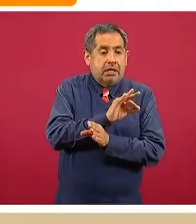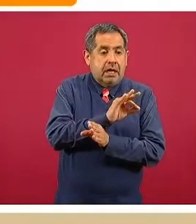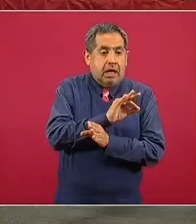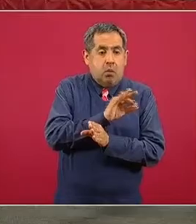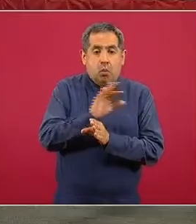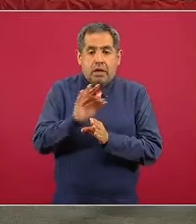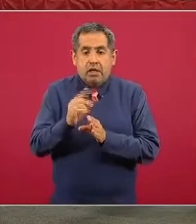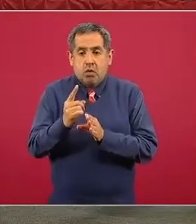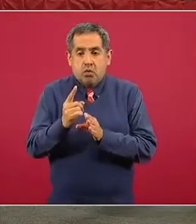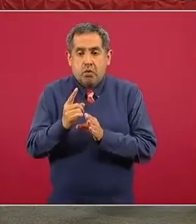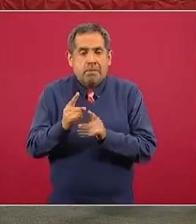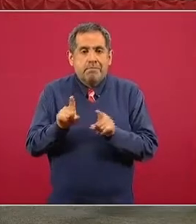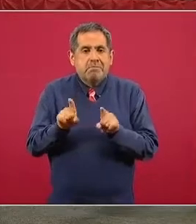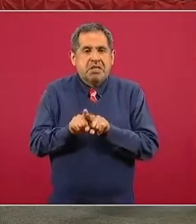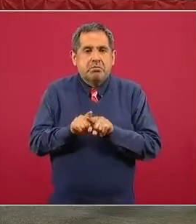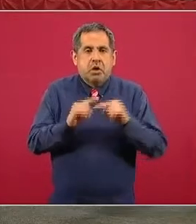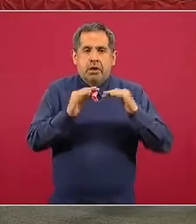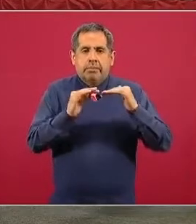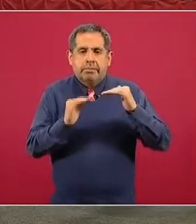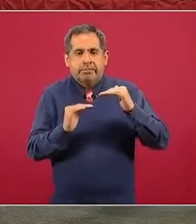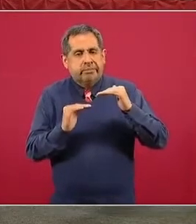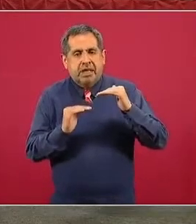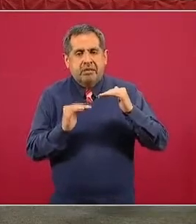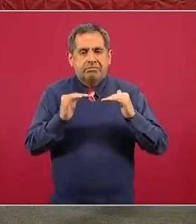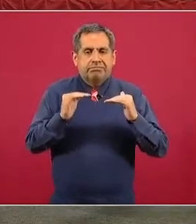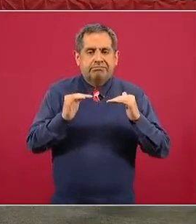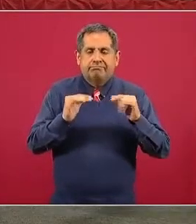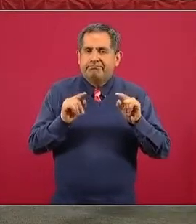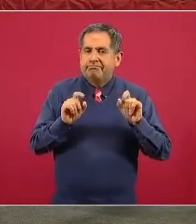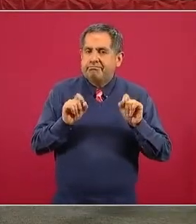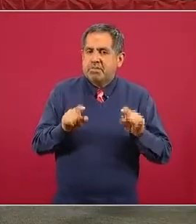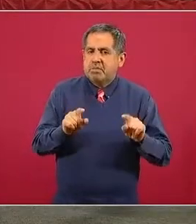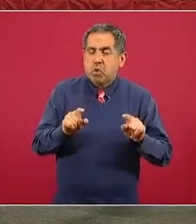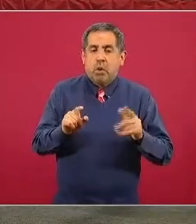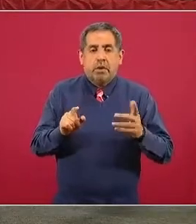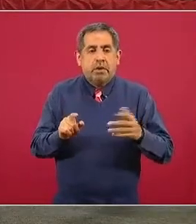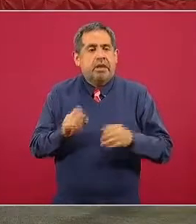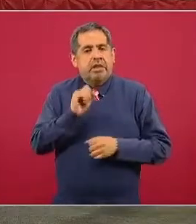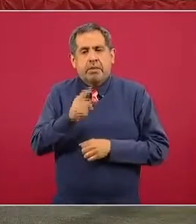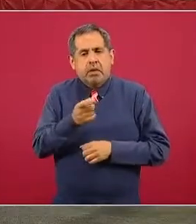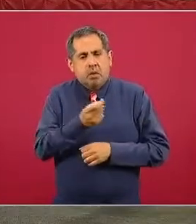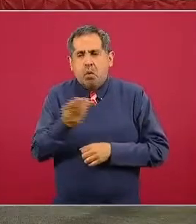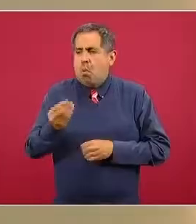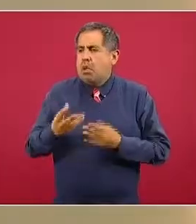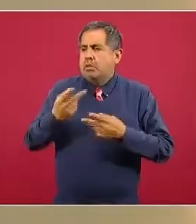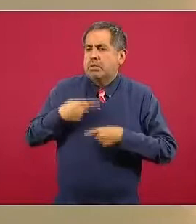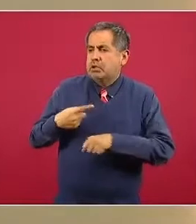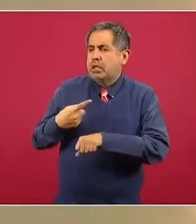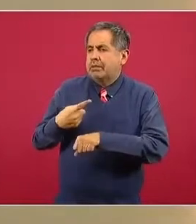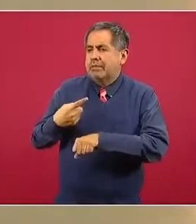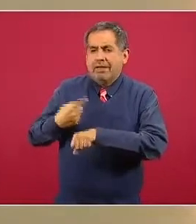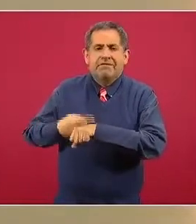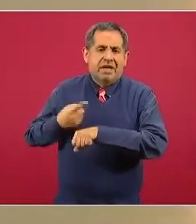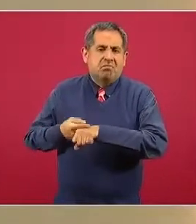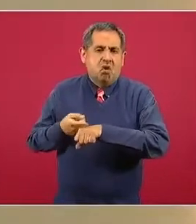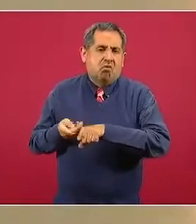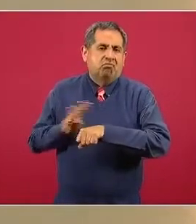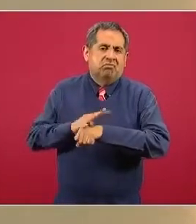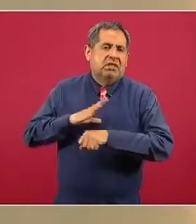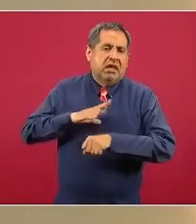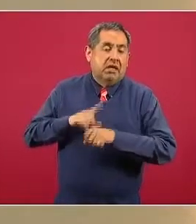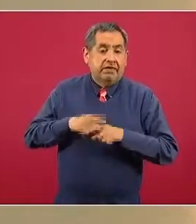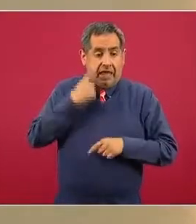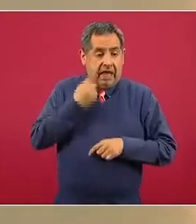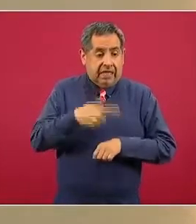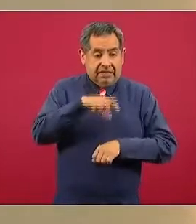nivel. Otro indicador que damos seguimiento puntual es precisamente el porcentaje de positividad. Vimos cómo desde la semana